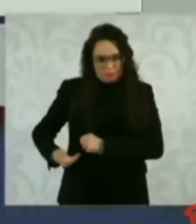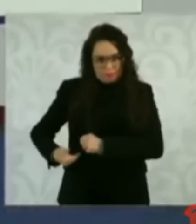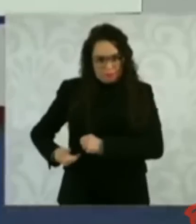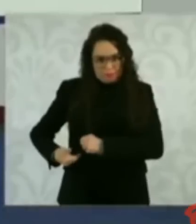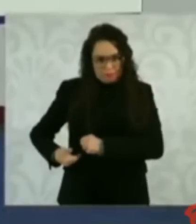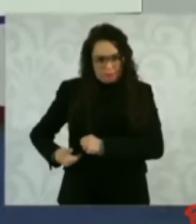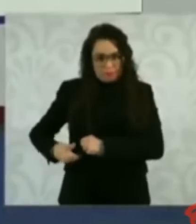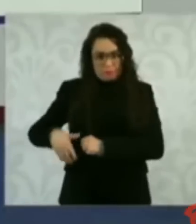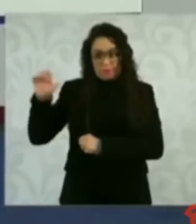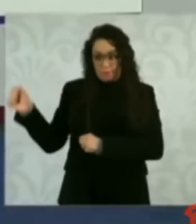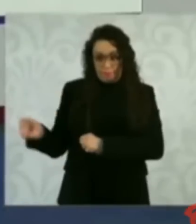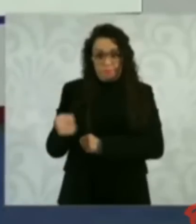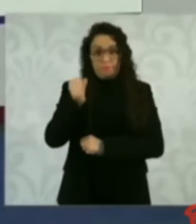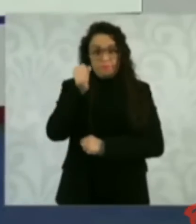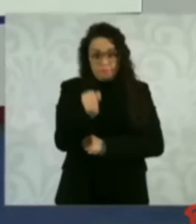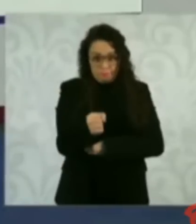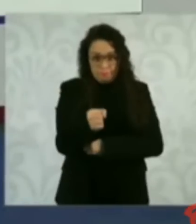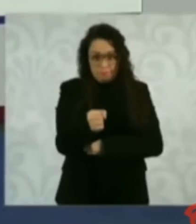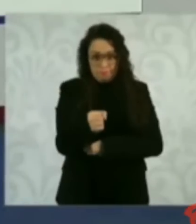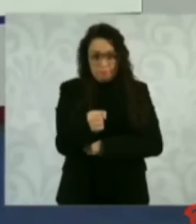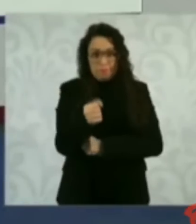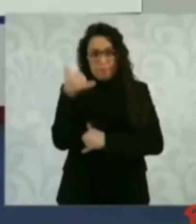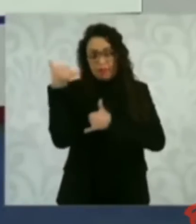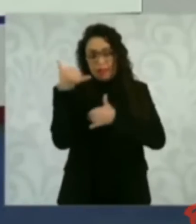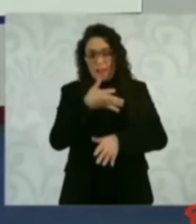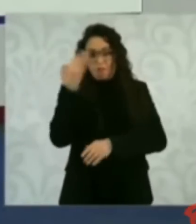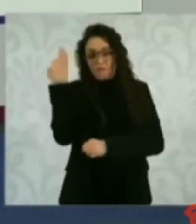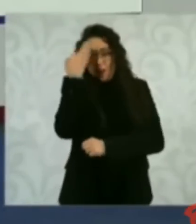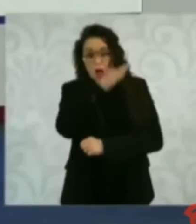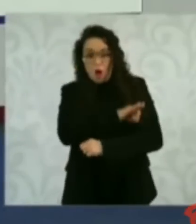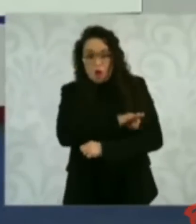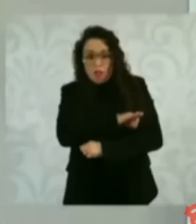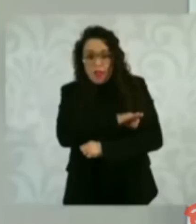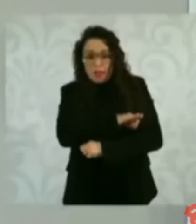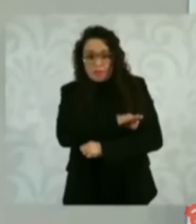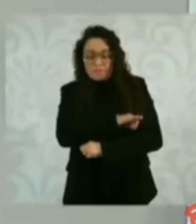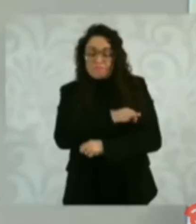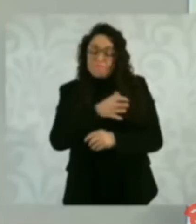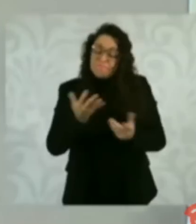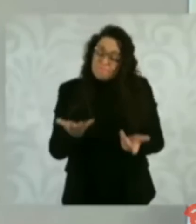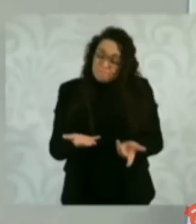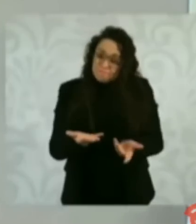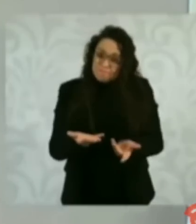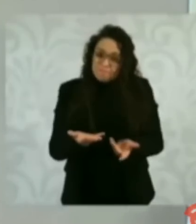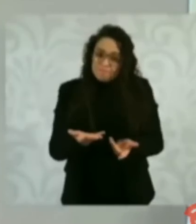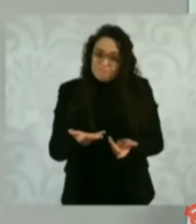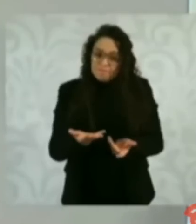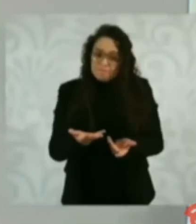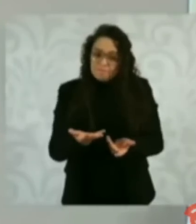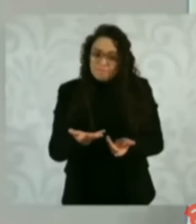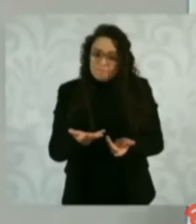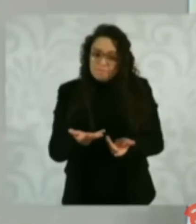expresidente que llegó a la presidencia a través de un fraude electoral y que para legitimarse